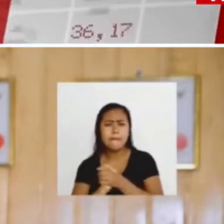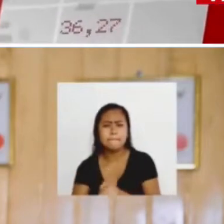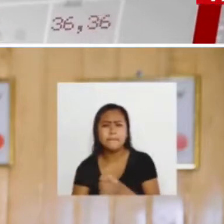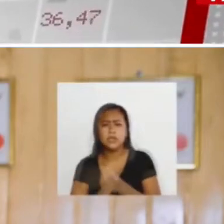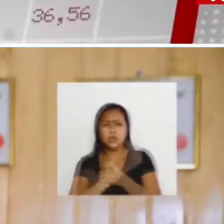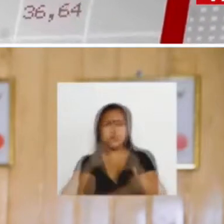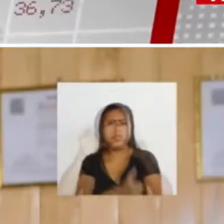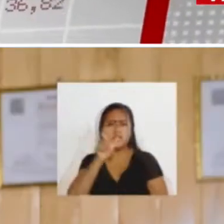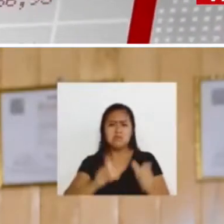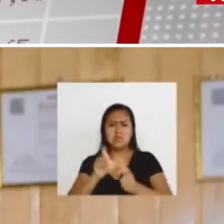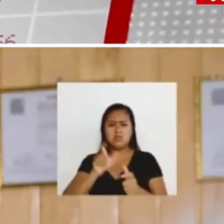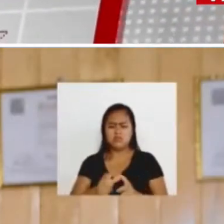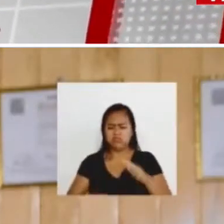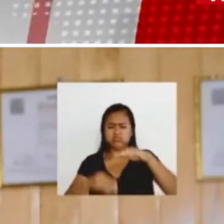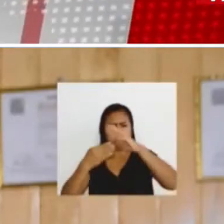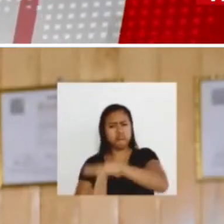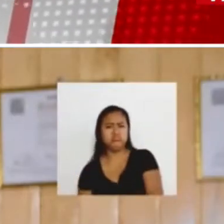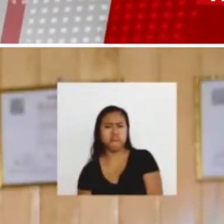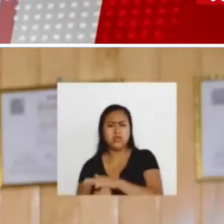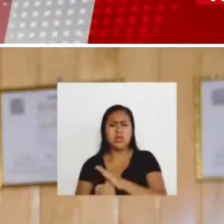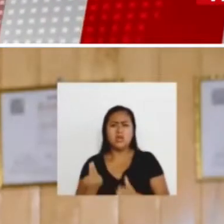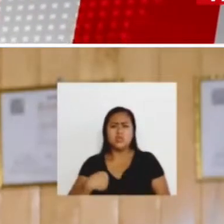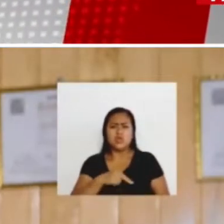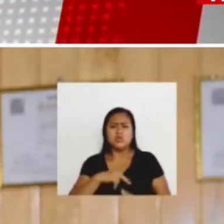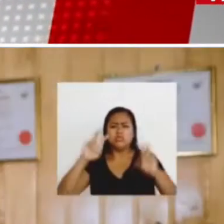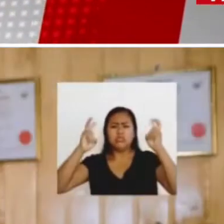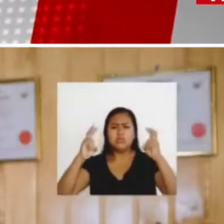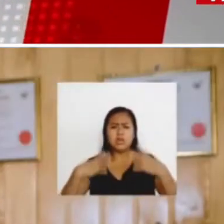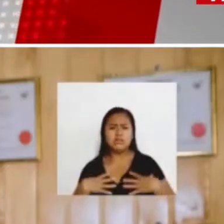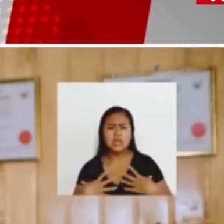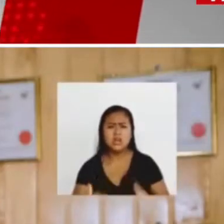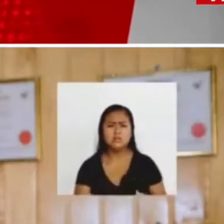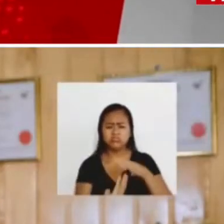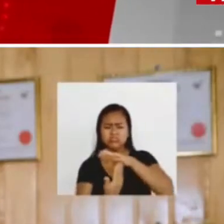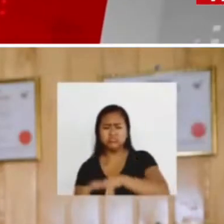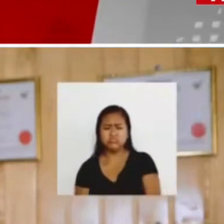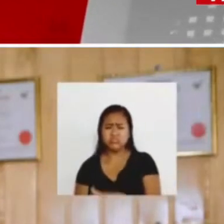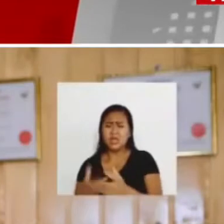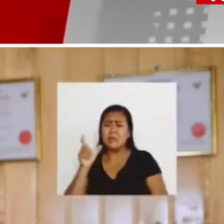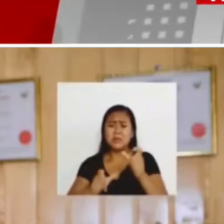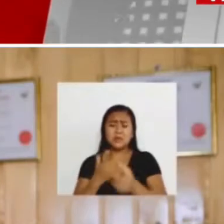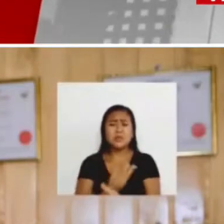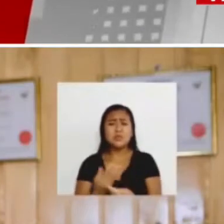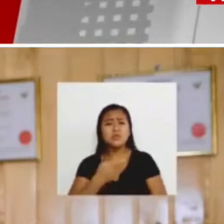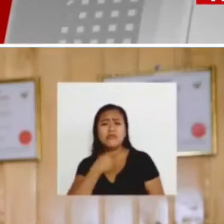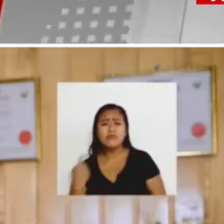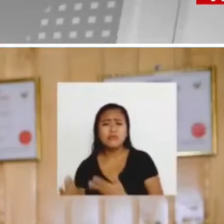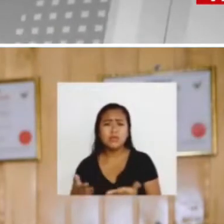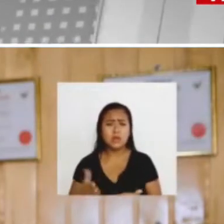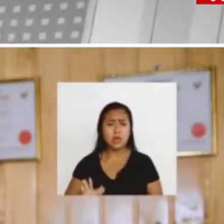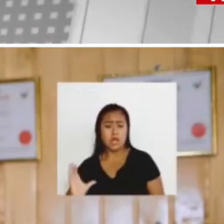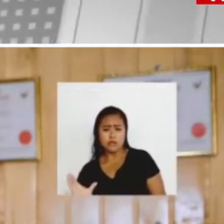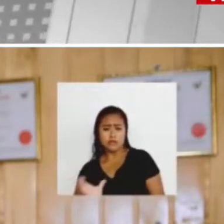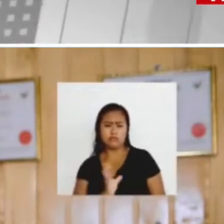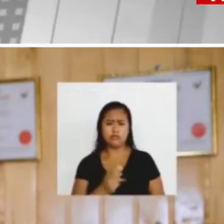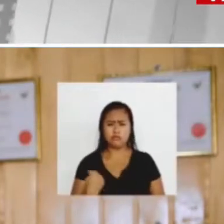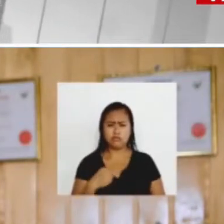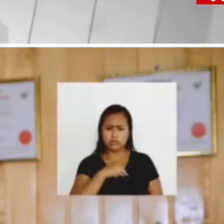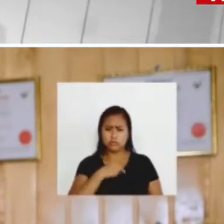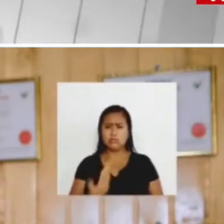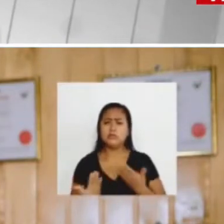el futuro de nuestros jóvenes, ¿no? Porque tú sabes muy bien, Hugo, en nuestra región nos han cerrado todas las